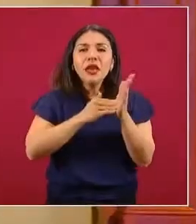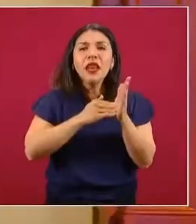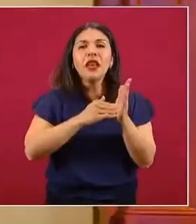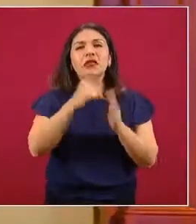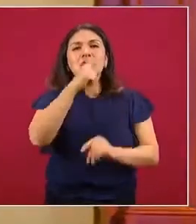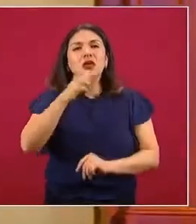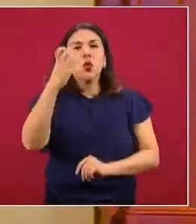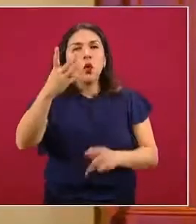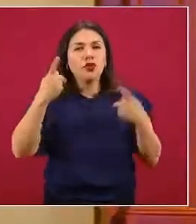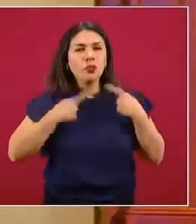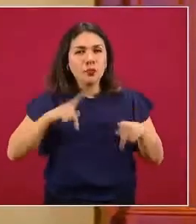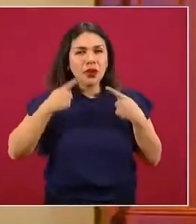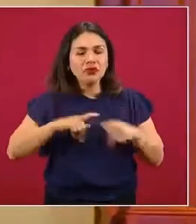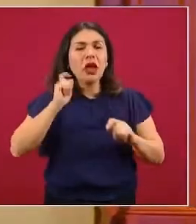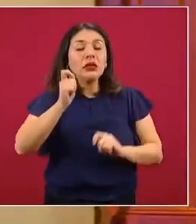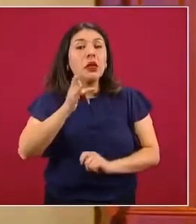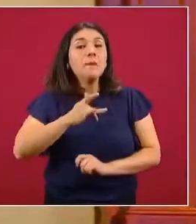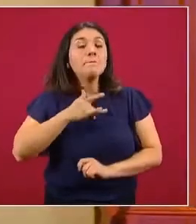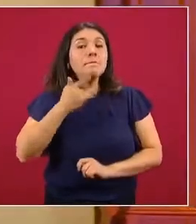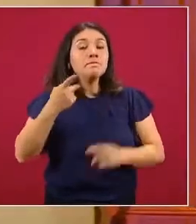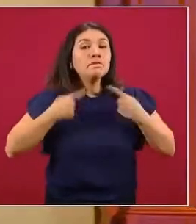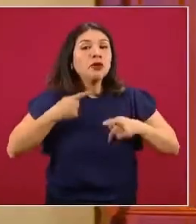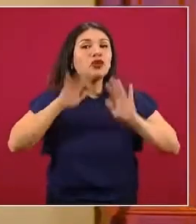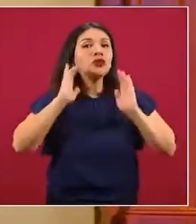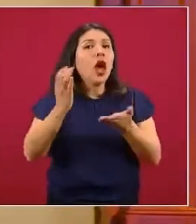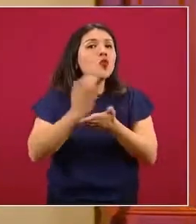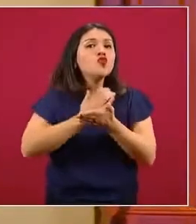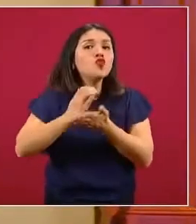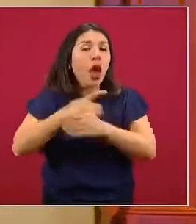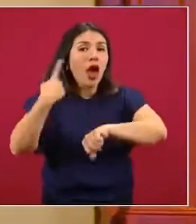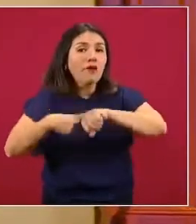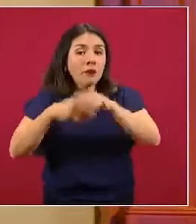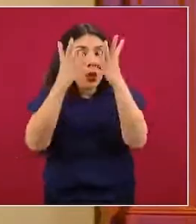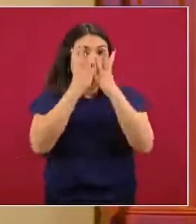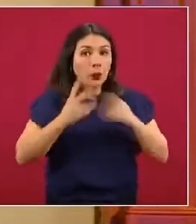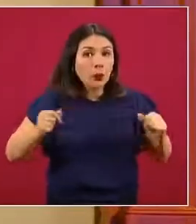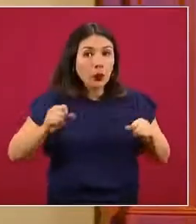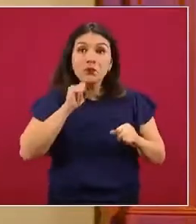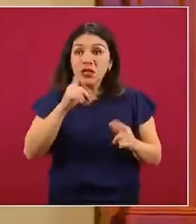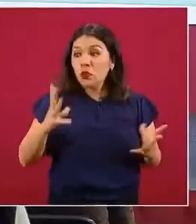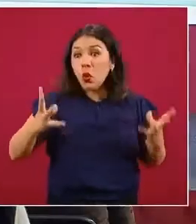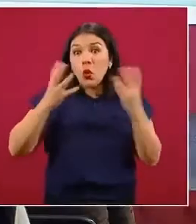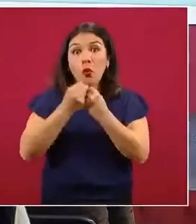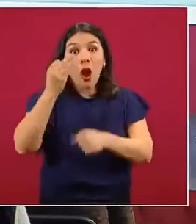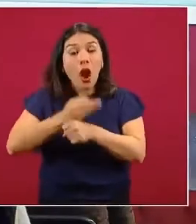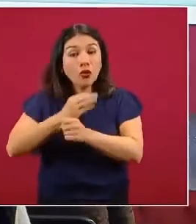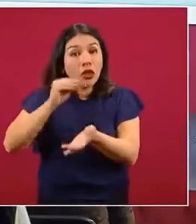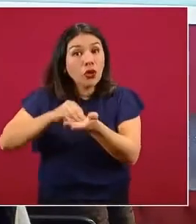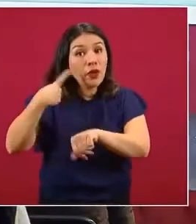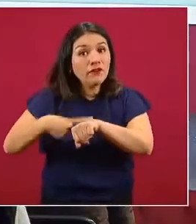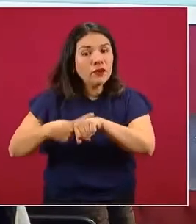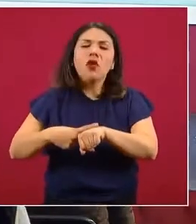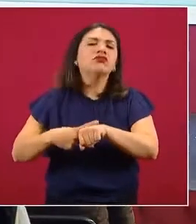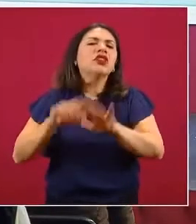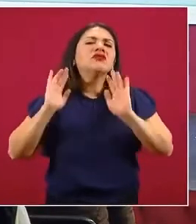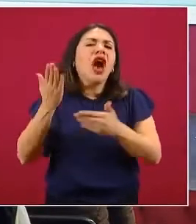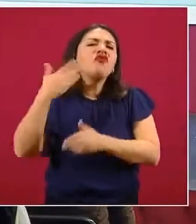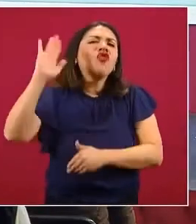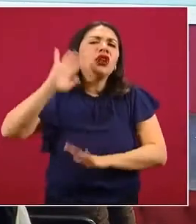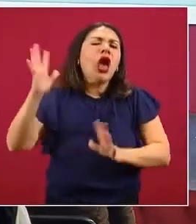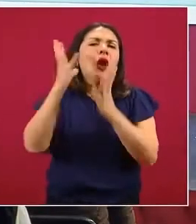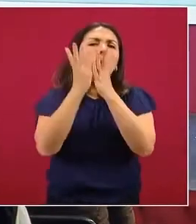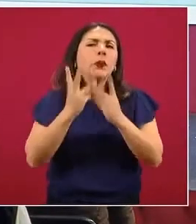779.104 que ya se consideran personas recuperadas de la enfermedad, ya no forman parte de la epidemia activa, ya tuvieron